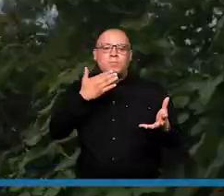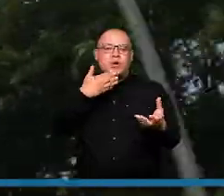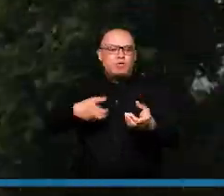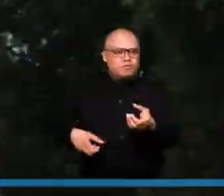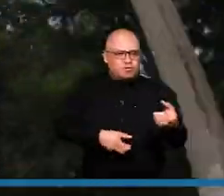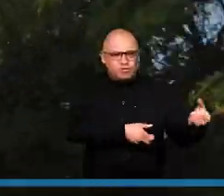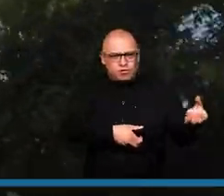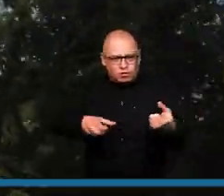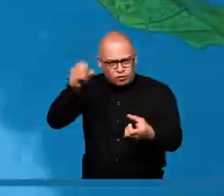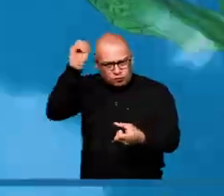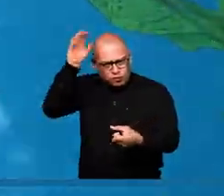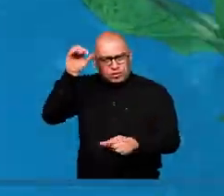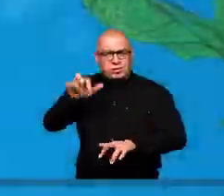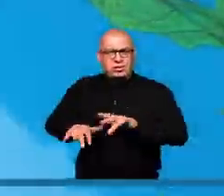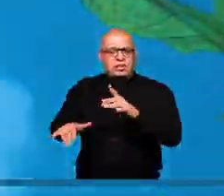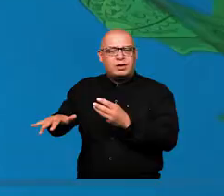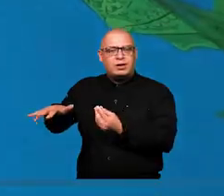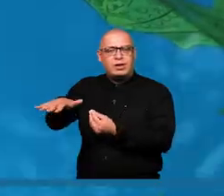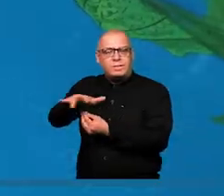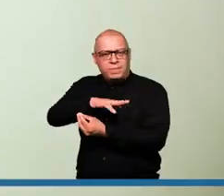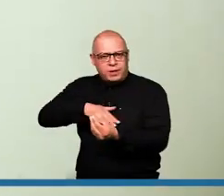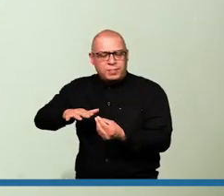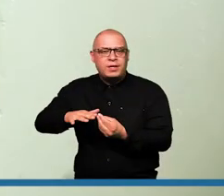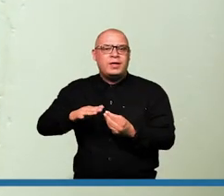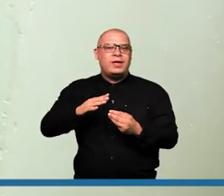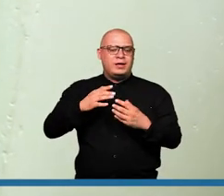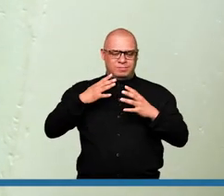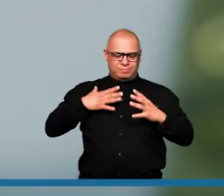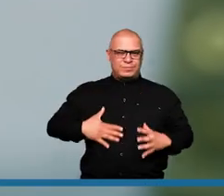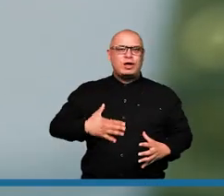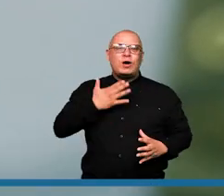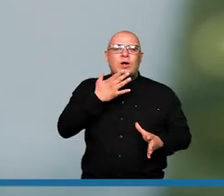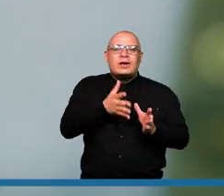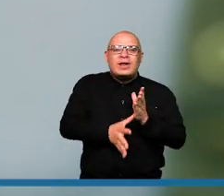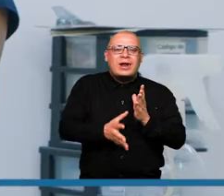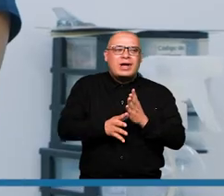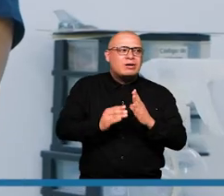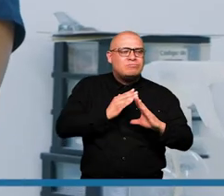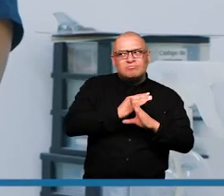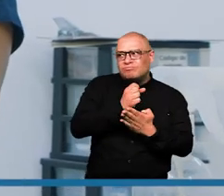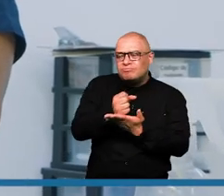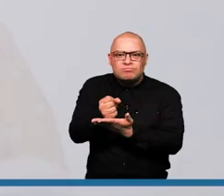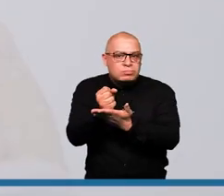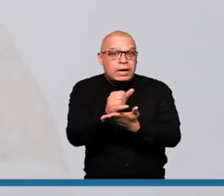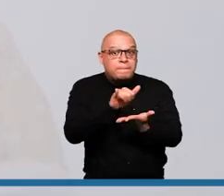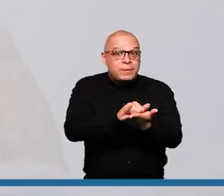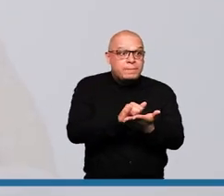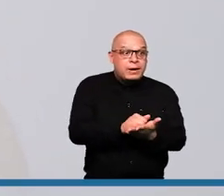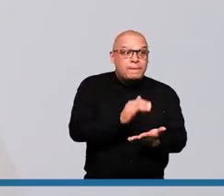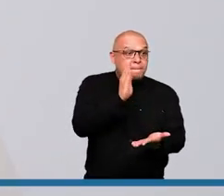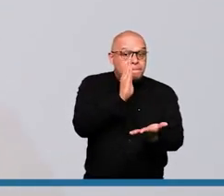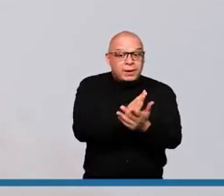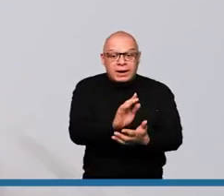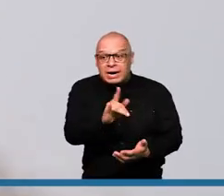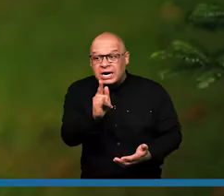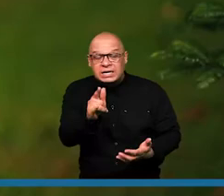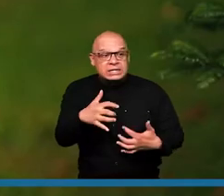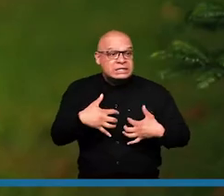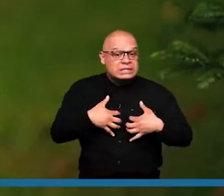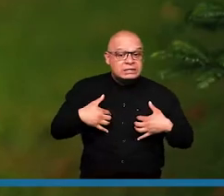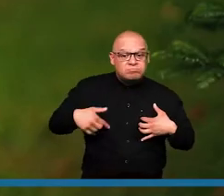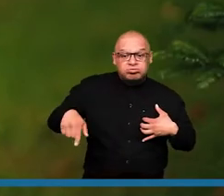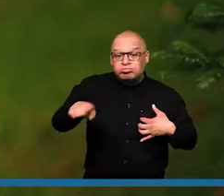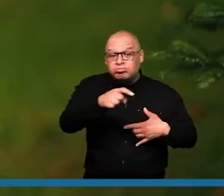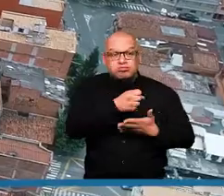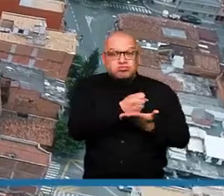bomberos, secretarías de medio ambiente, defensa civil, en cómo atender inicialmente esas emergencias o esa vulnerabilidad de